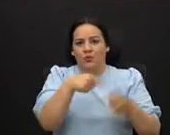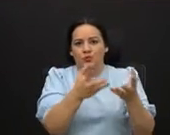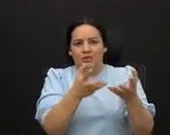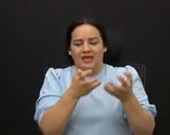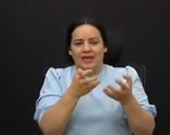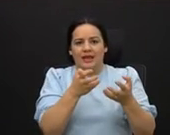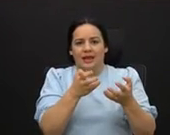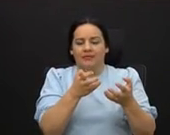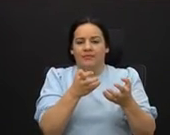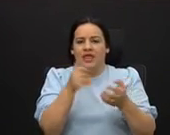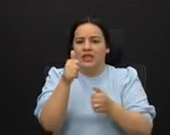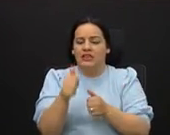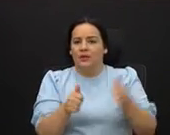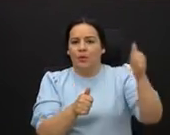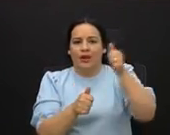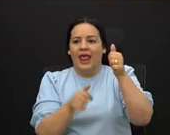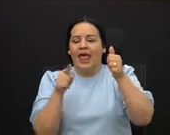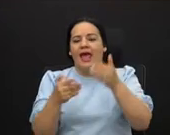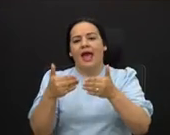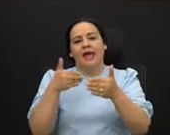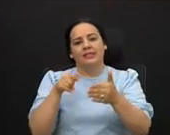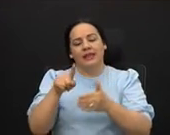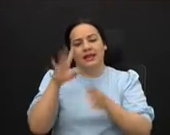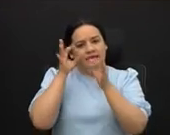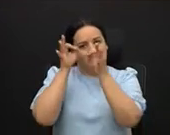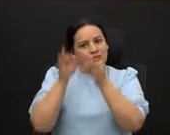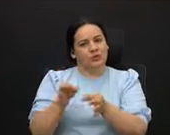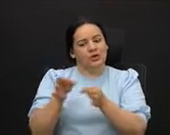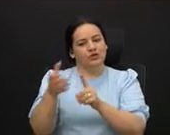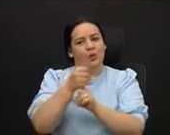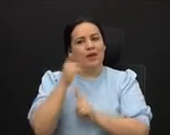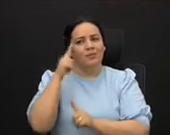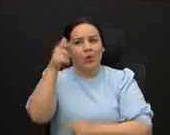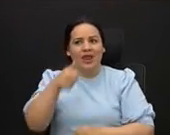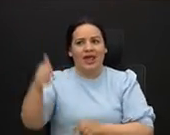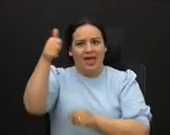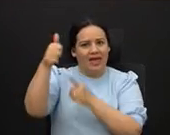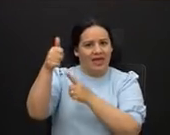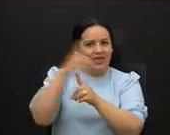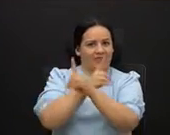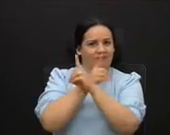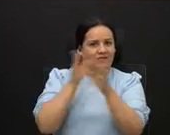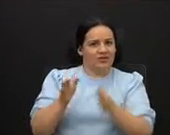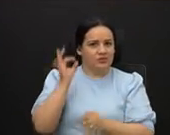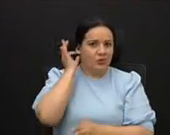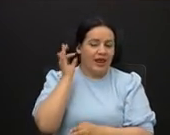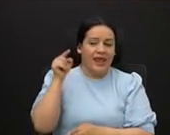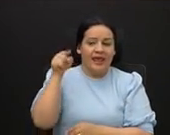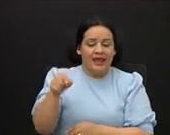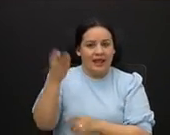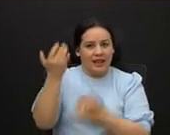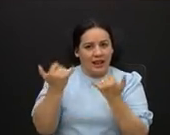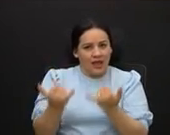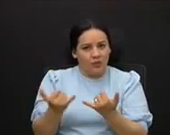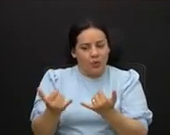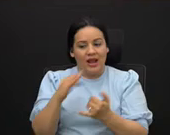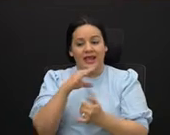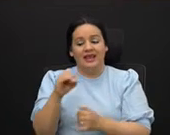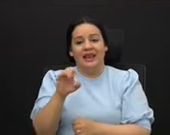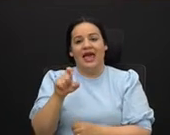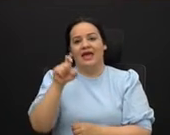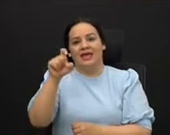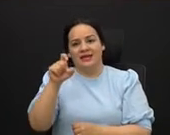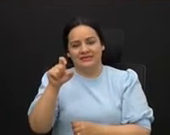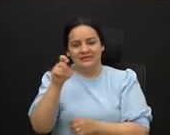interponerse ante las decisiones tomadas por la defensora. Esta y la anterior, su afán es el